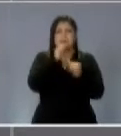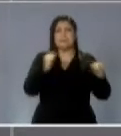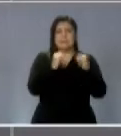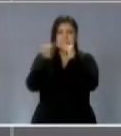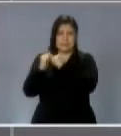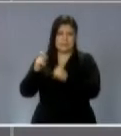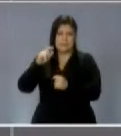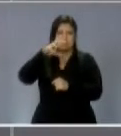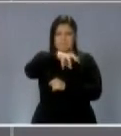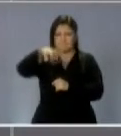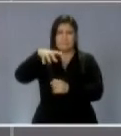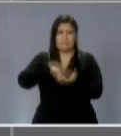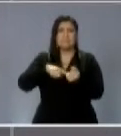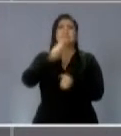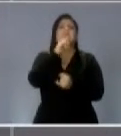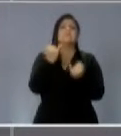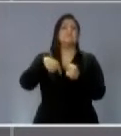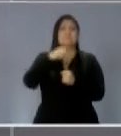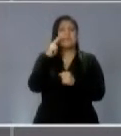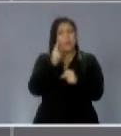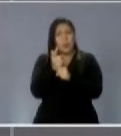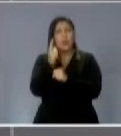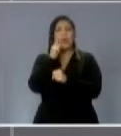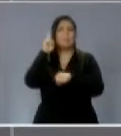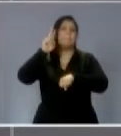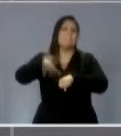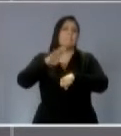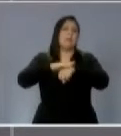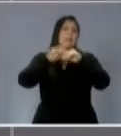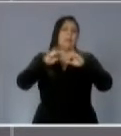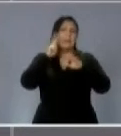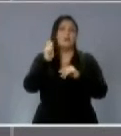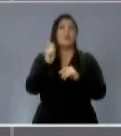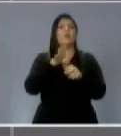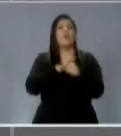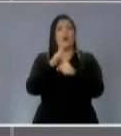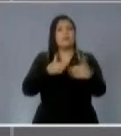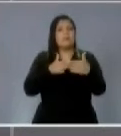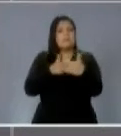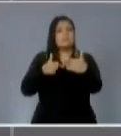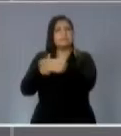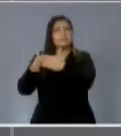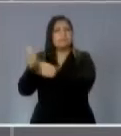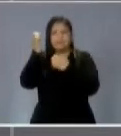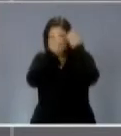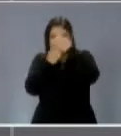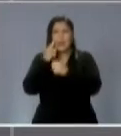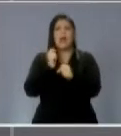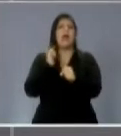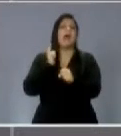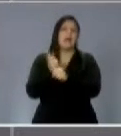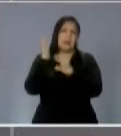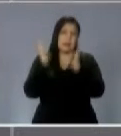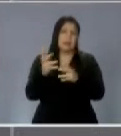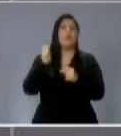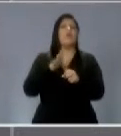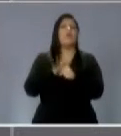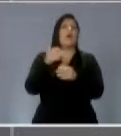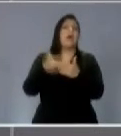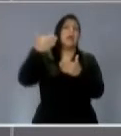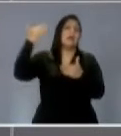equitativo. Recuerden que estamos en el recuento hecho por el mismo Peña Nieto. Proyectos de telecomunicaciones en marcha que permitirán